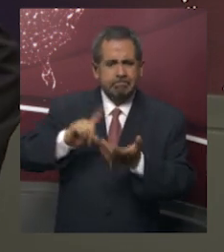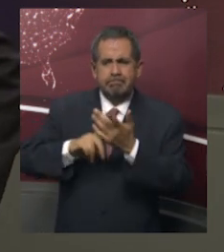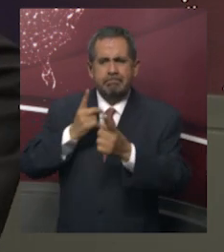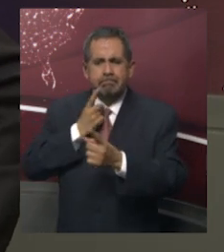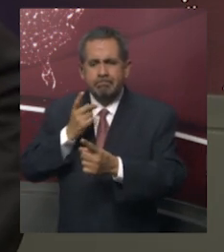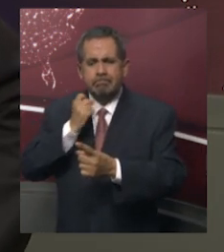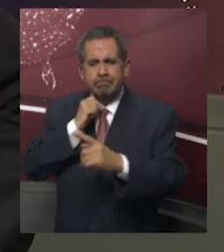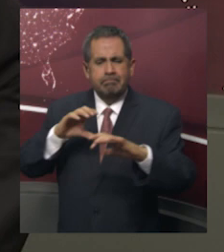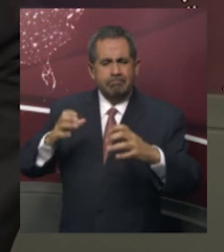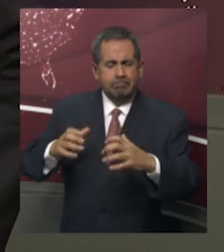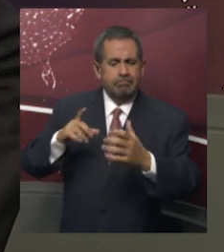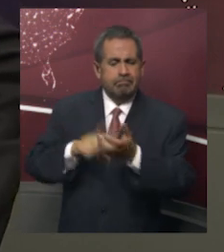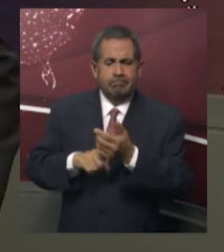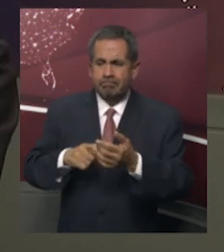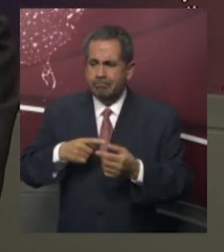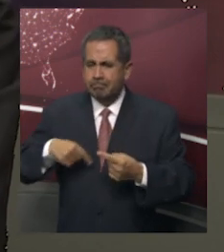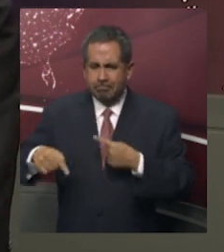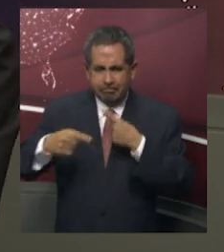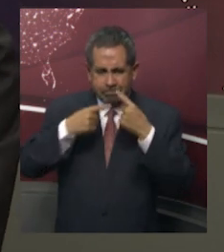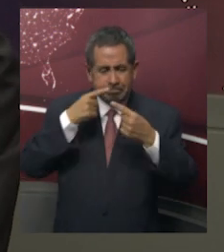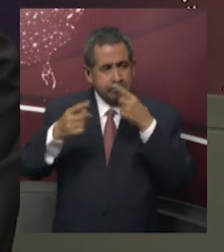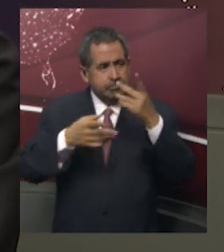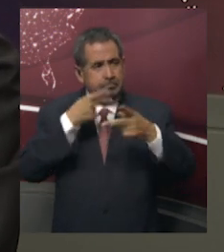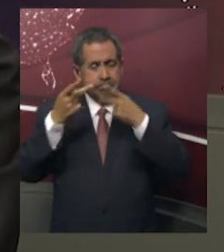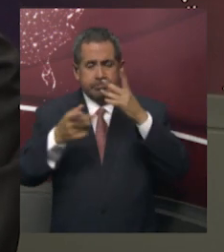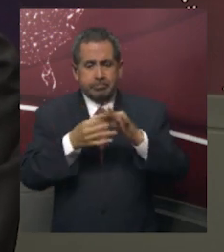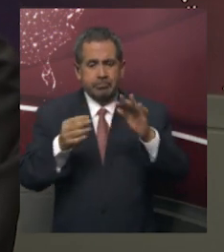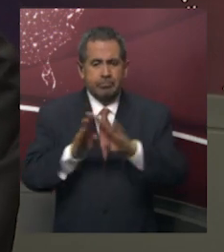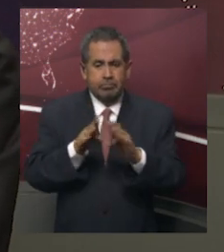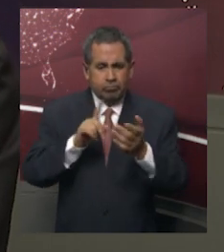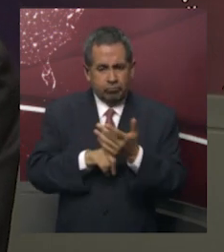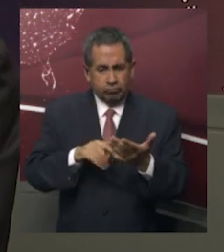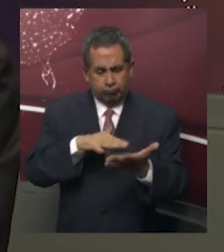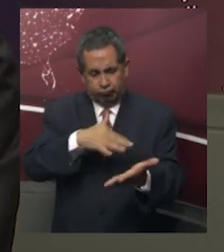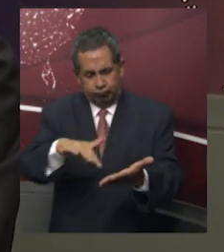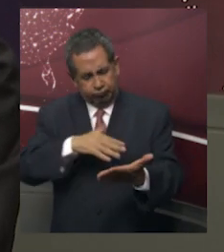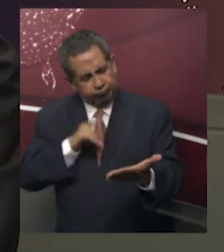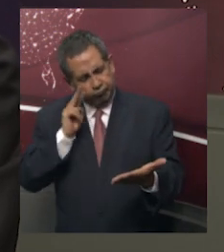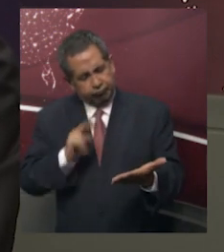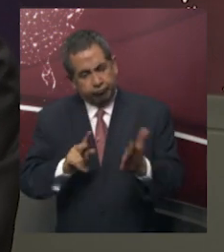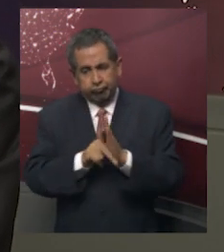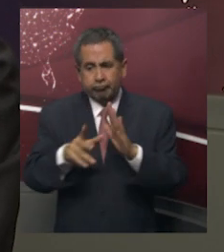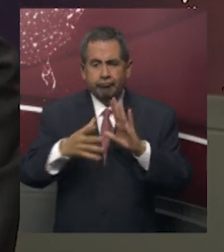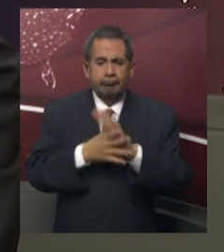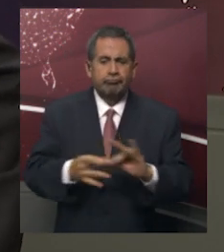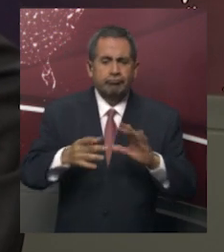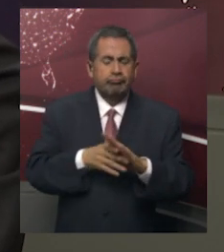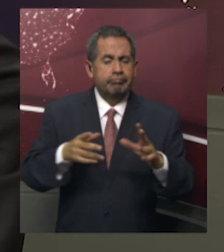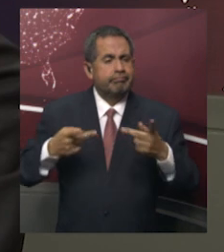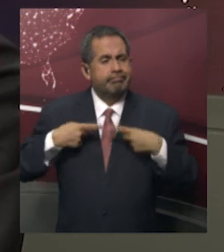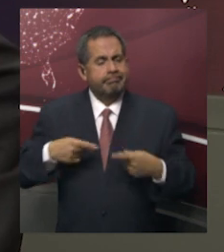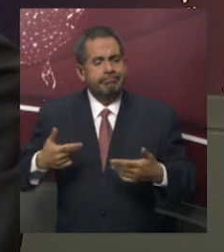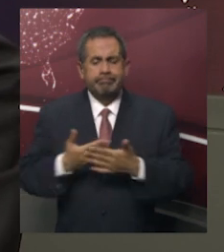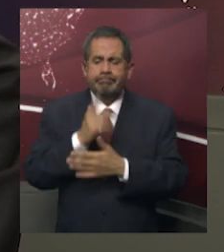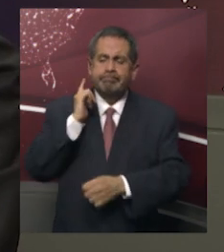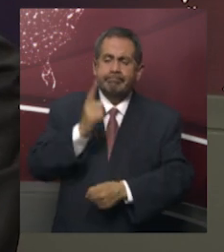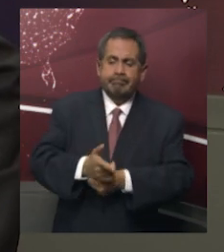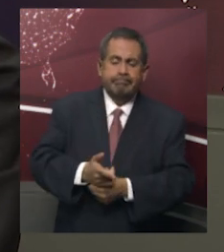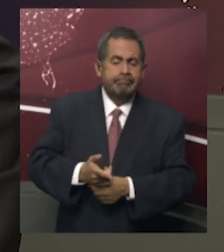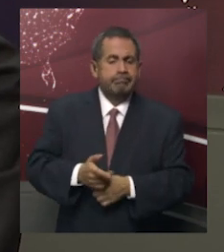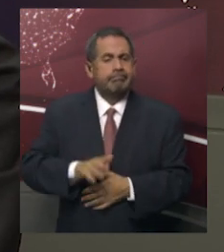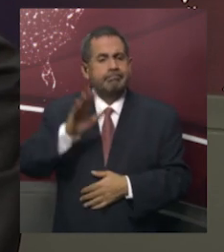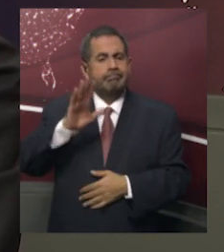legislativos, en la agenda mediática, en los medios de comunicación, al leer la prensa, al escuchar los noticieros, los ciudadanos damos cuenta que al parecer